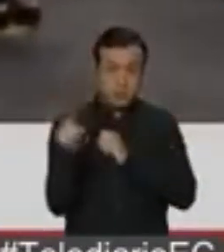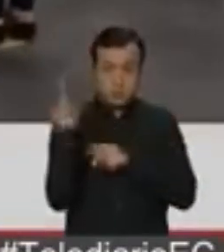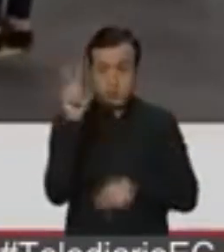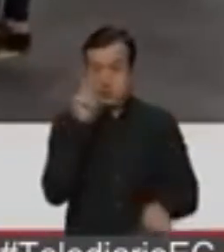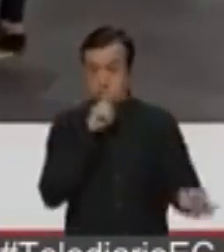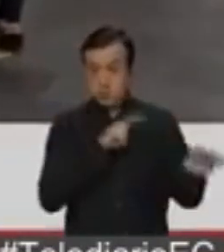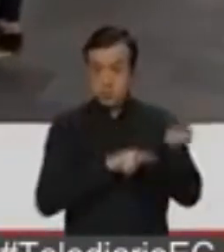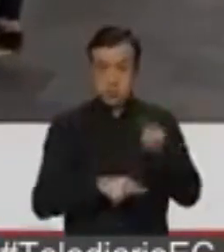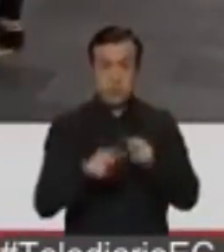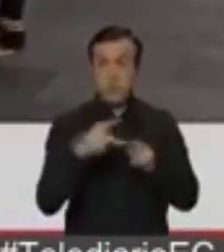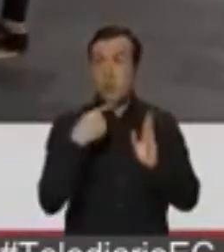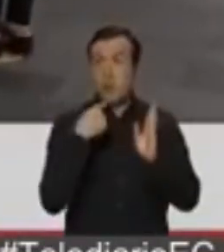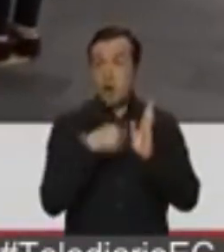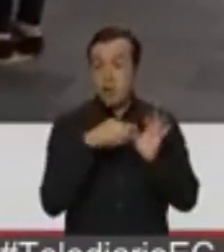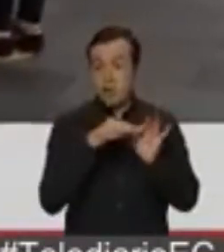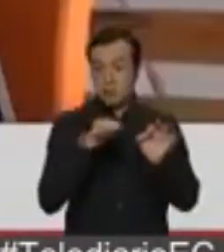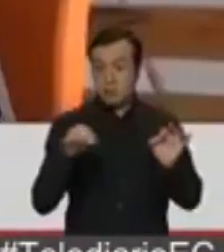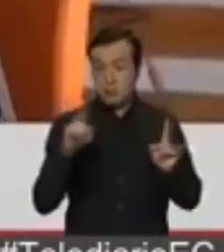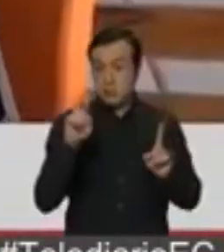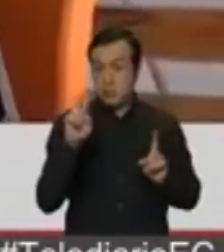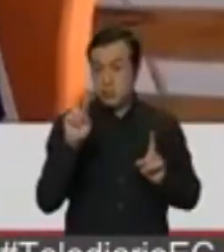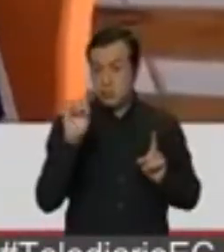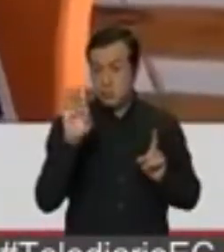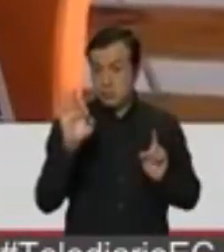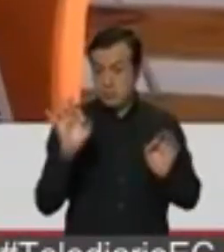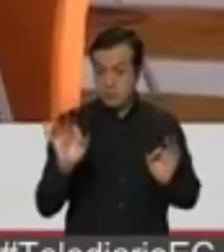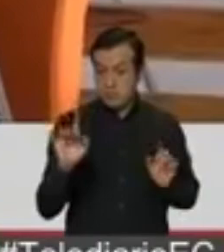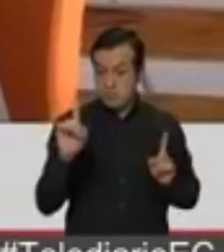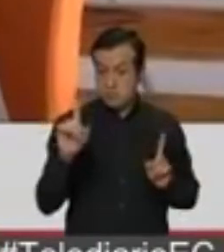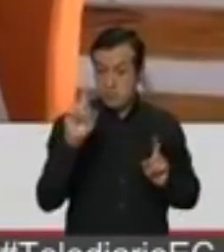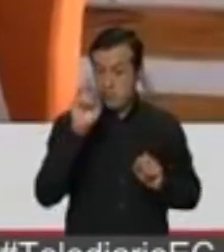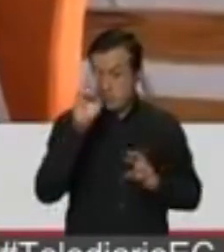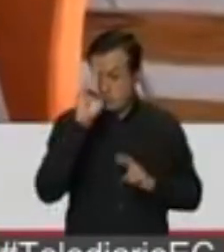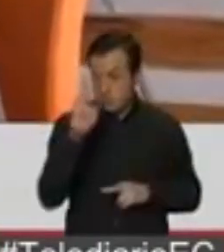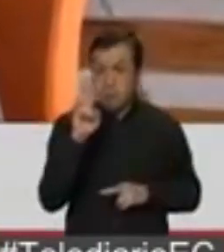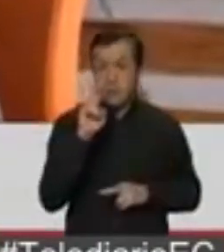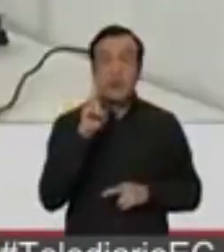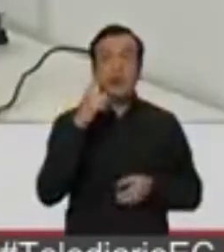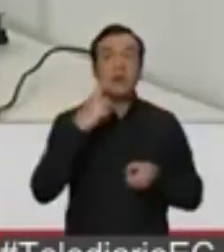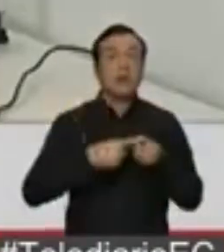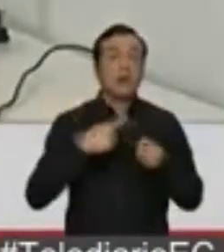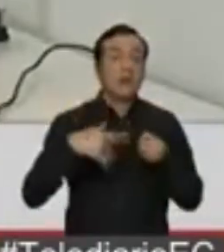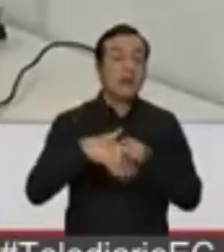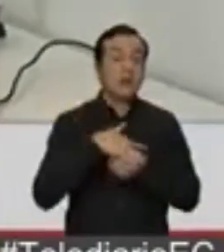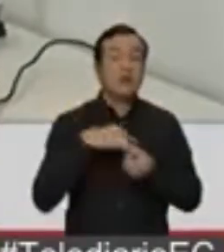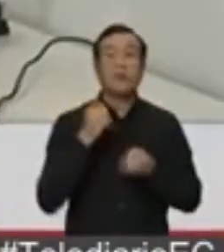el cumplimiento de normas como el distanciamiento. Solo en Quito el 25%